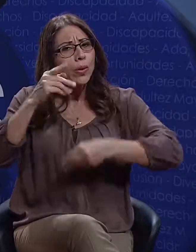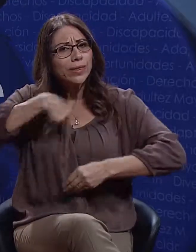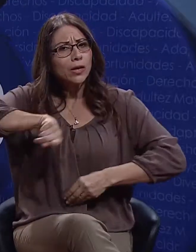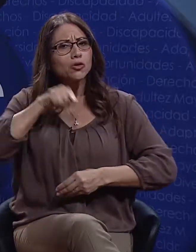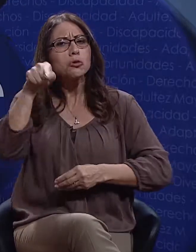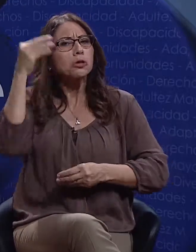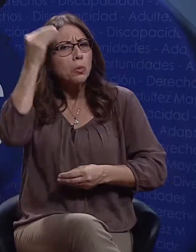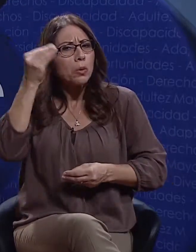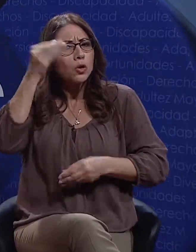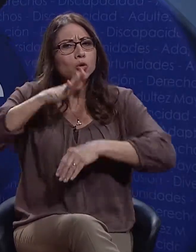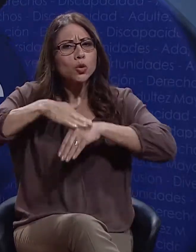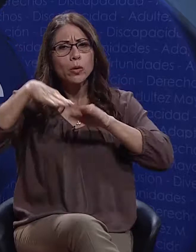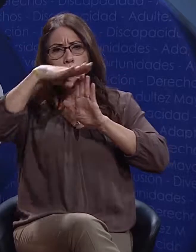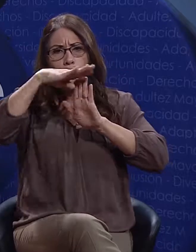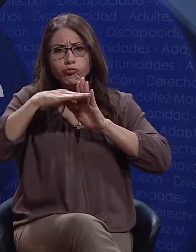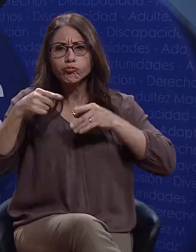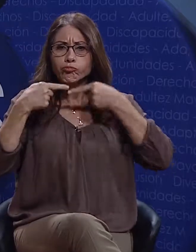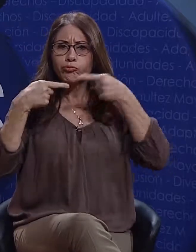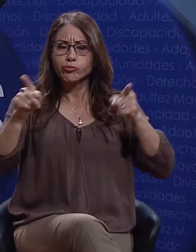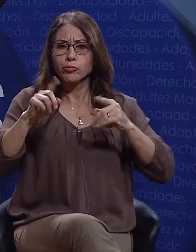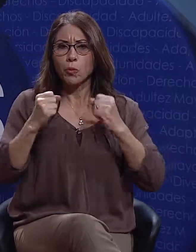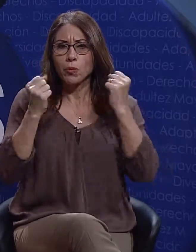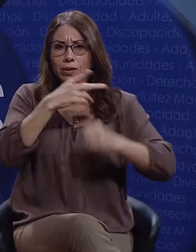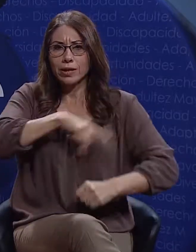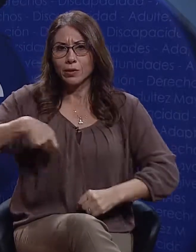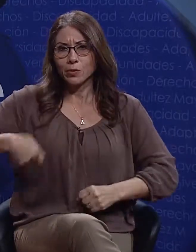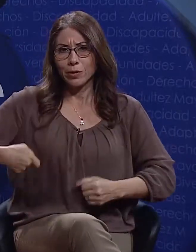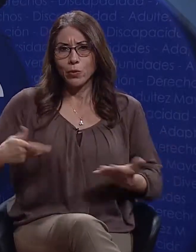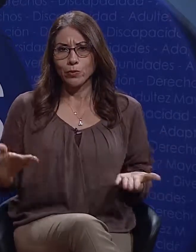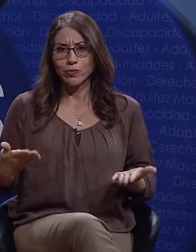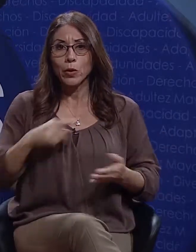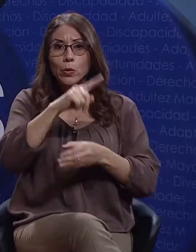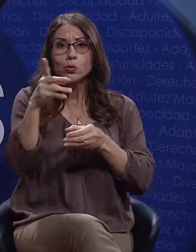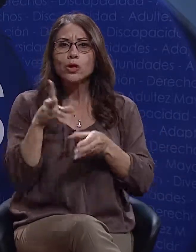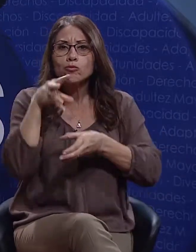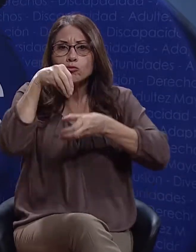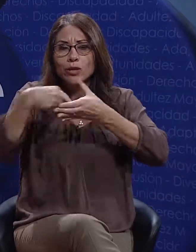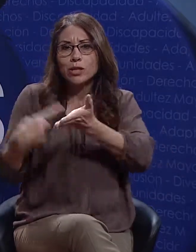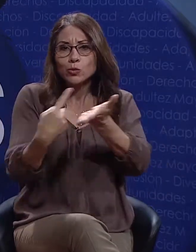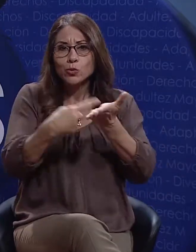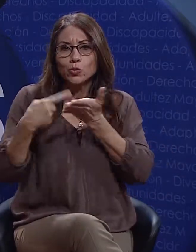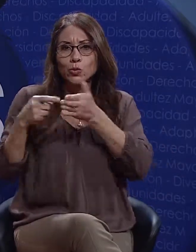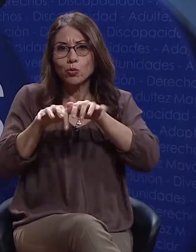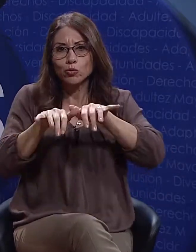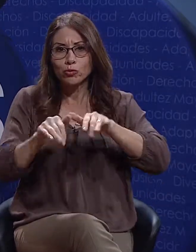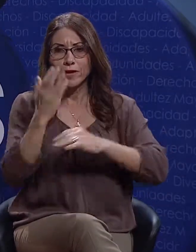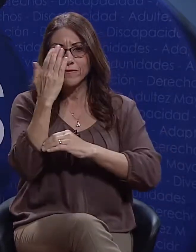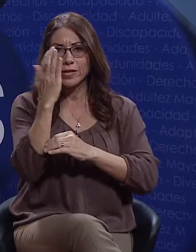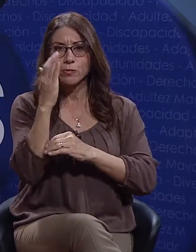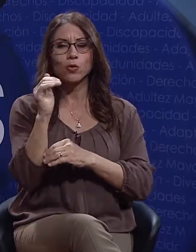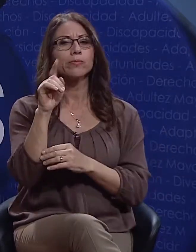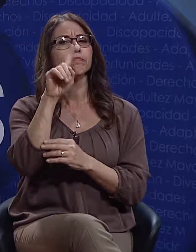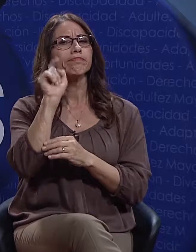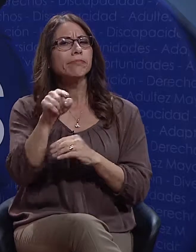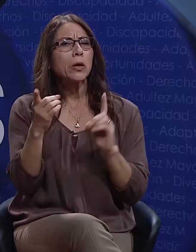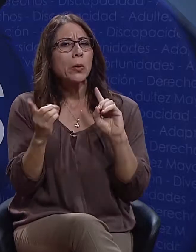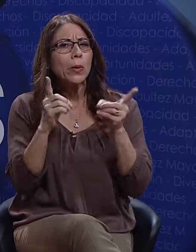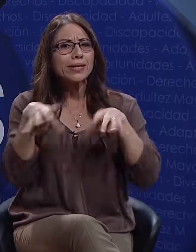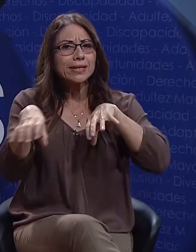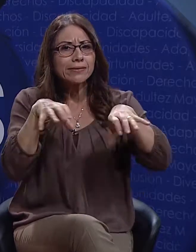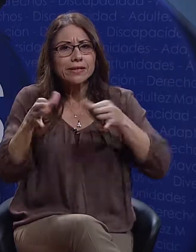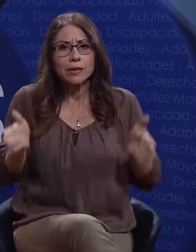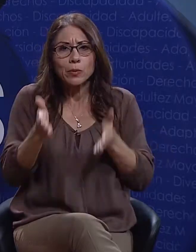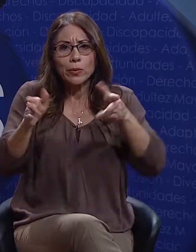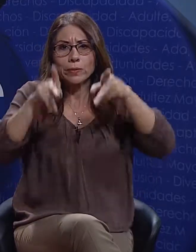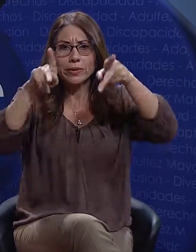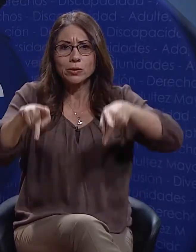Cuéntenos qué le parecen estas medidas propuestas por el Ejecutivo. Forme parte de la discusión en Facebook. ¿Y cuáles son las actividades que promueven